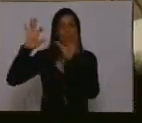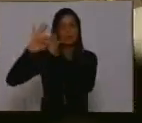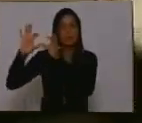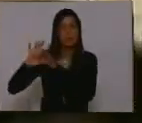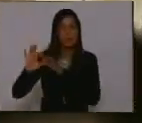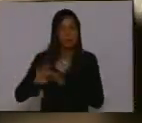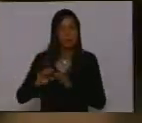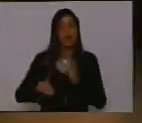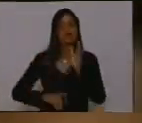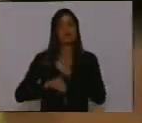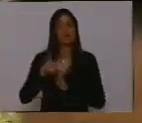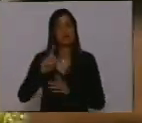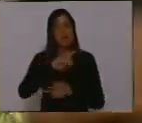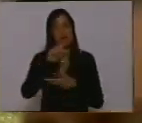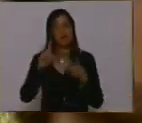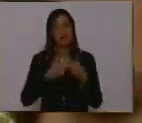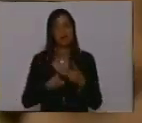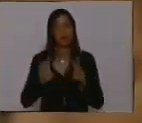Artículo 3.